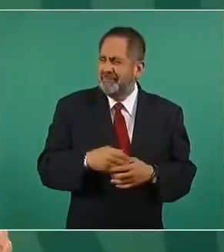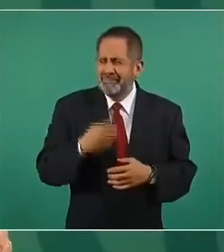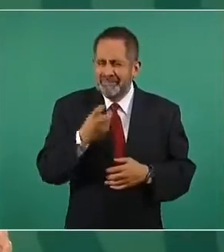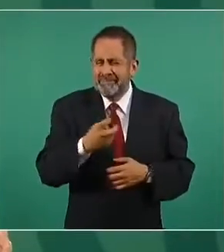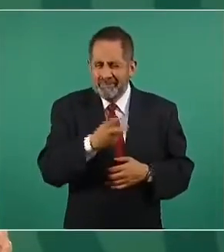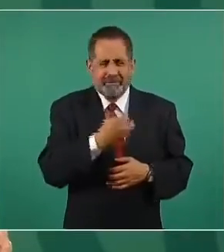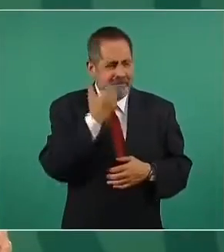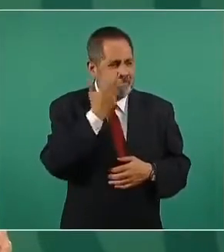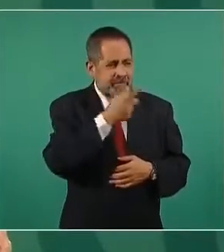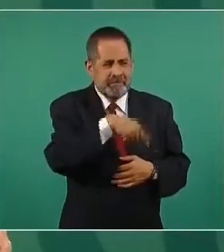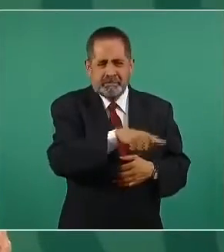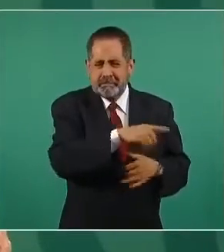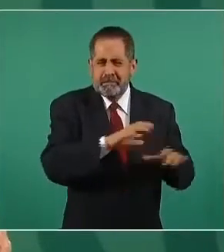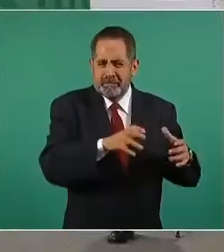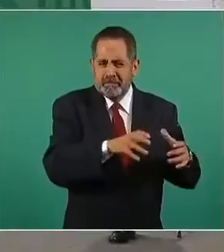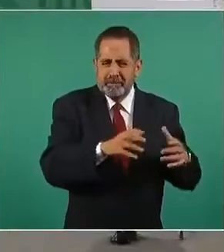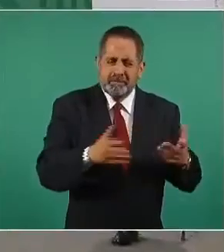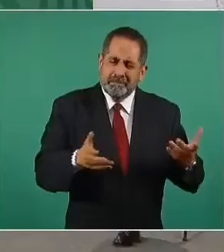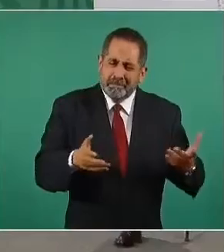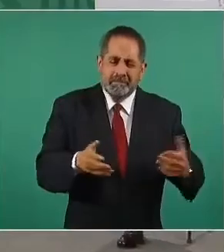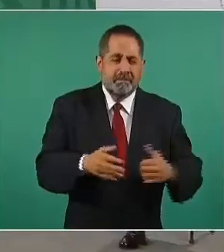gozan